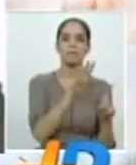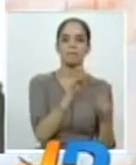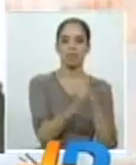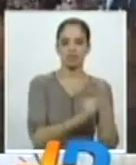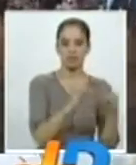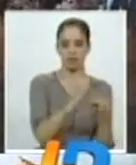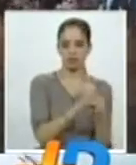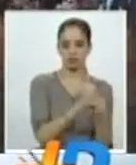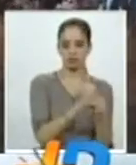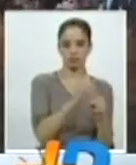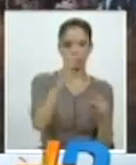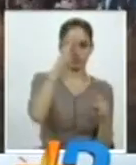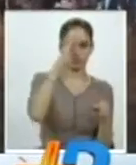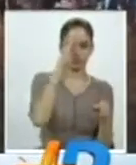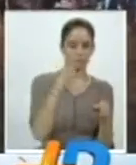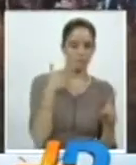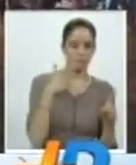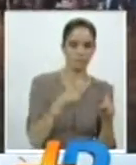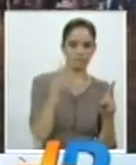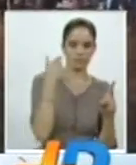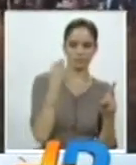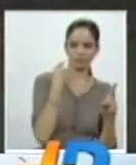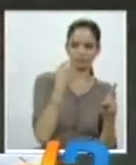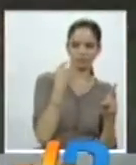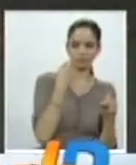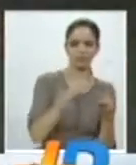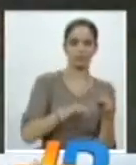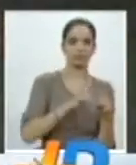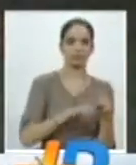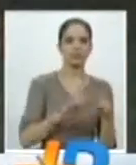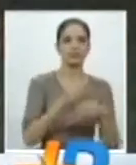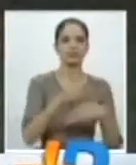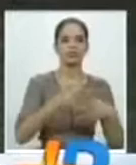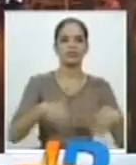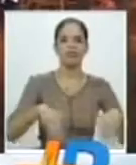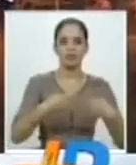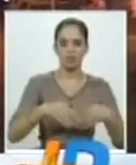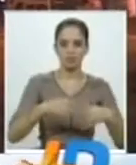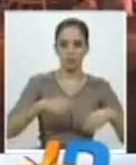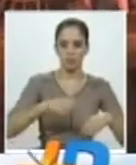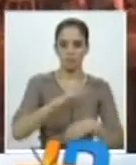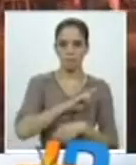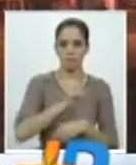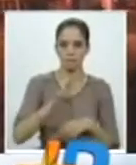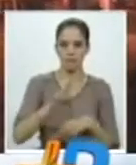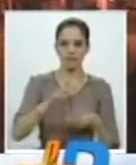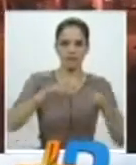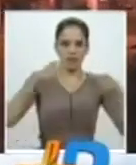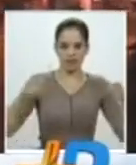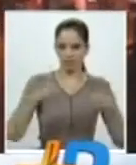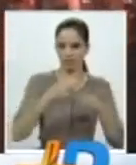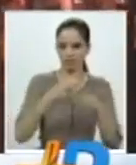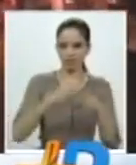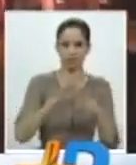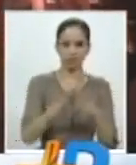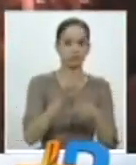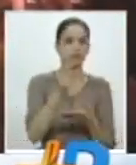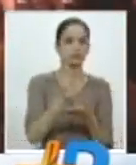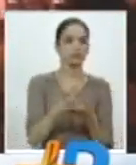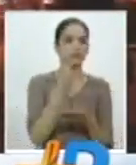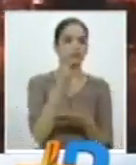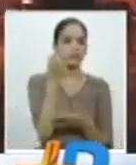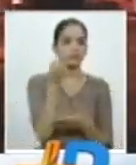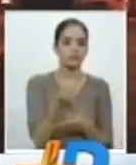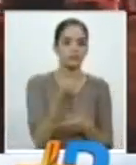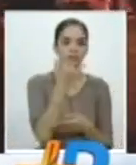edad, asesinado en las últimas horas en este parque del barrio Valle Grande. Al parecer, el joven cruzó una frontera invisible, aunque no se descarta